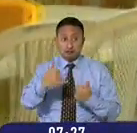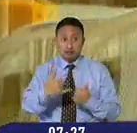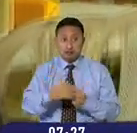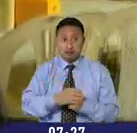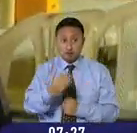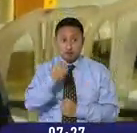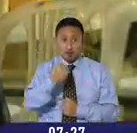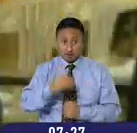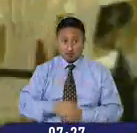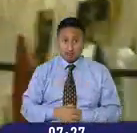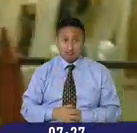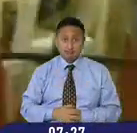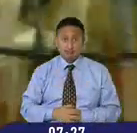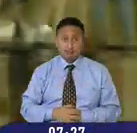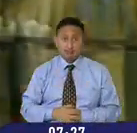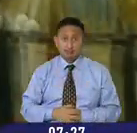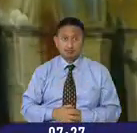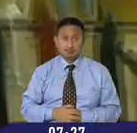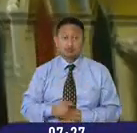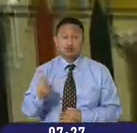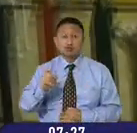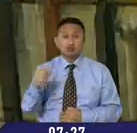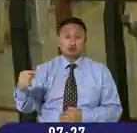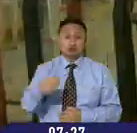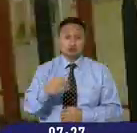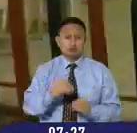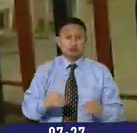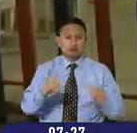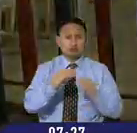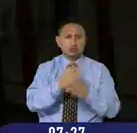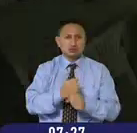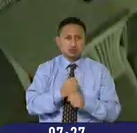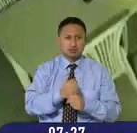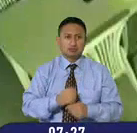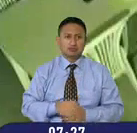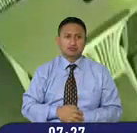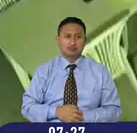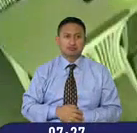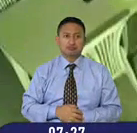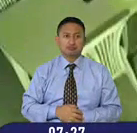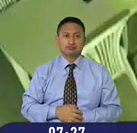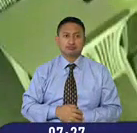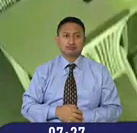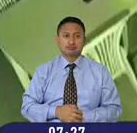a su paso. Necesitan que haya mayor seguridad en la zona. No hubo